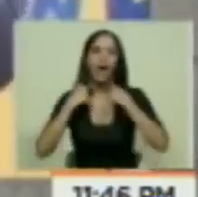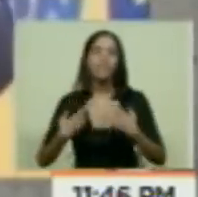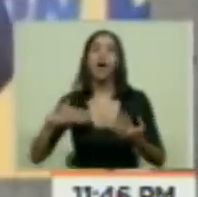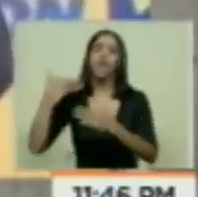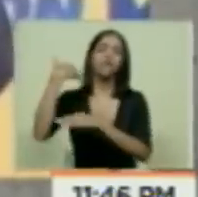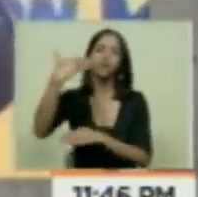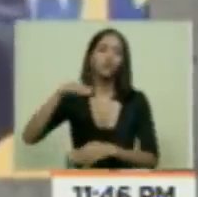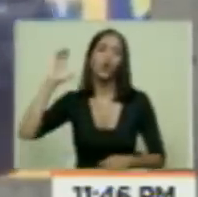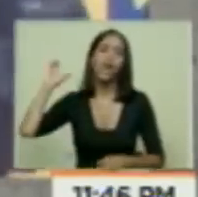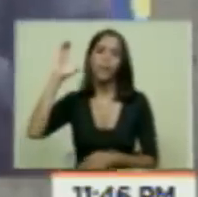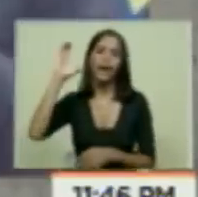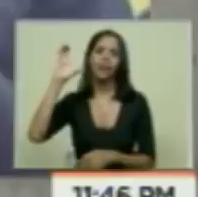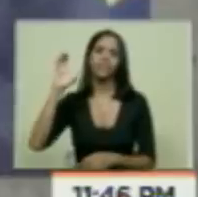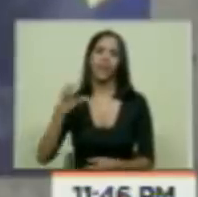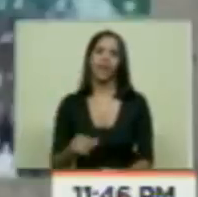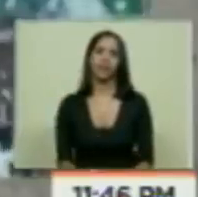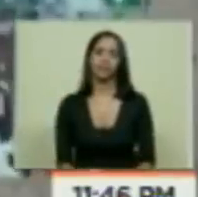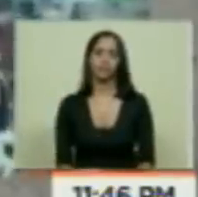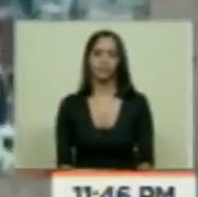de la patria.